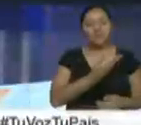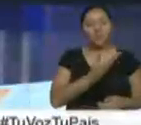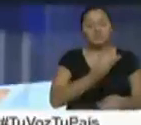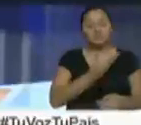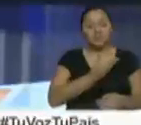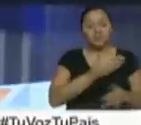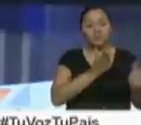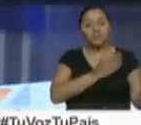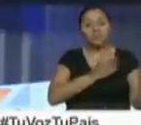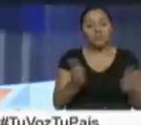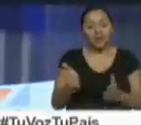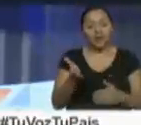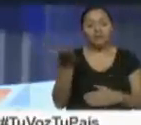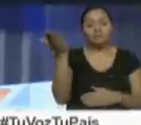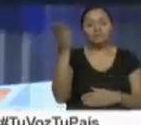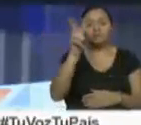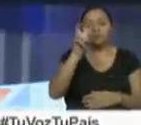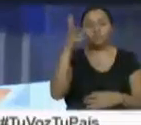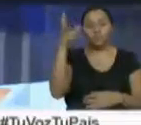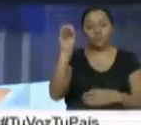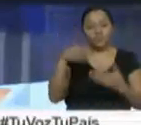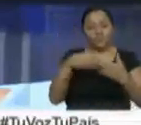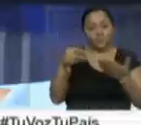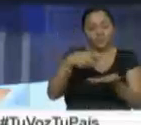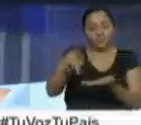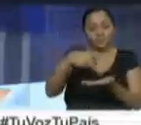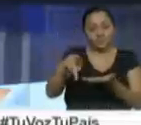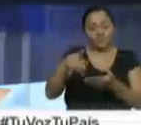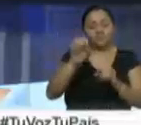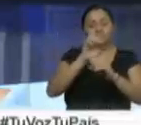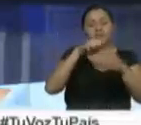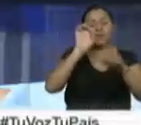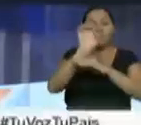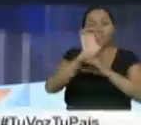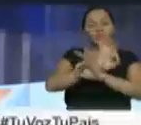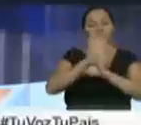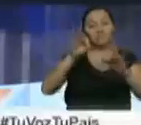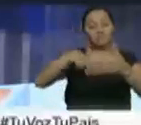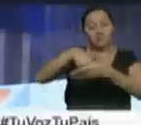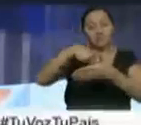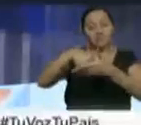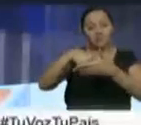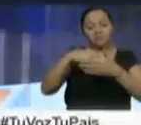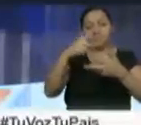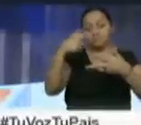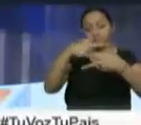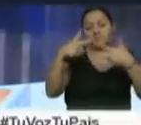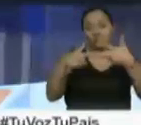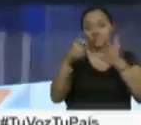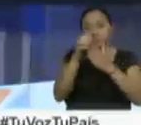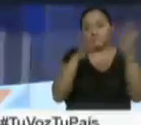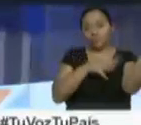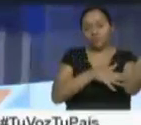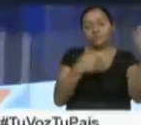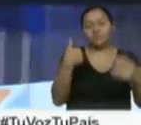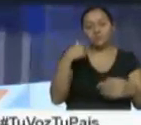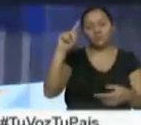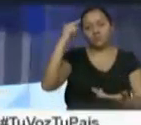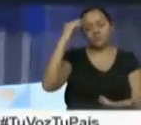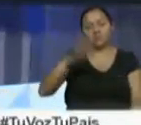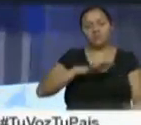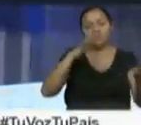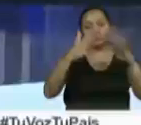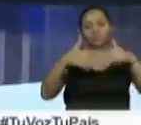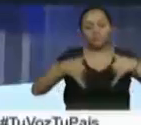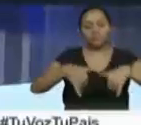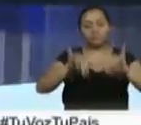Espejo, el programa Joaquín Gallegos Lara, Ecuador sin barreras, también forman parte de las políticas de inclusión que ha llevado el gobierno de la Revolución Ciudadana